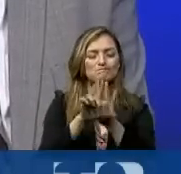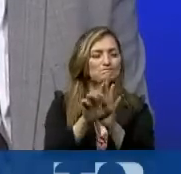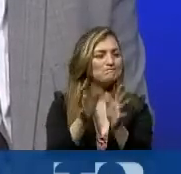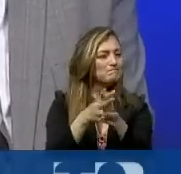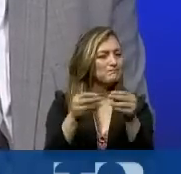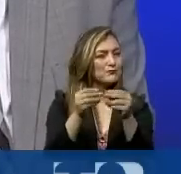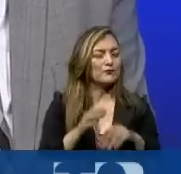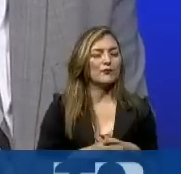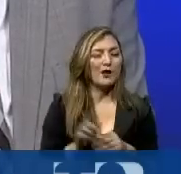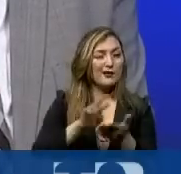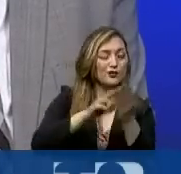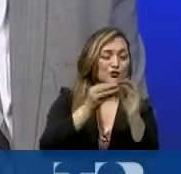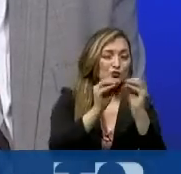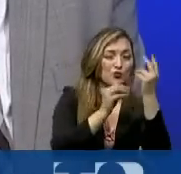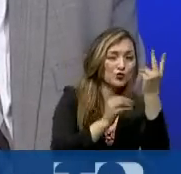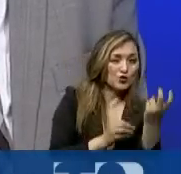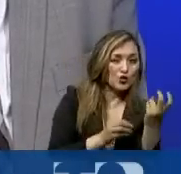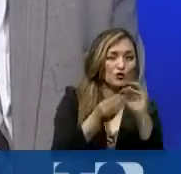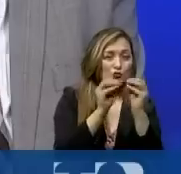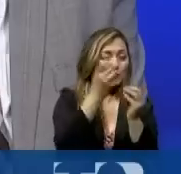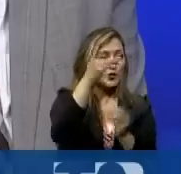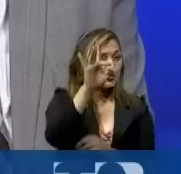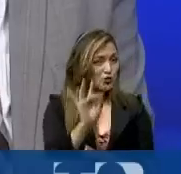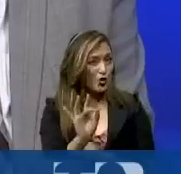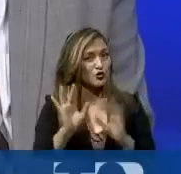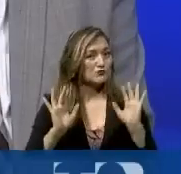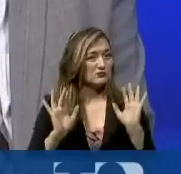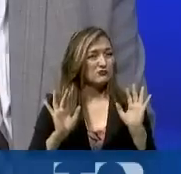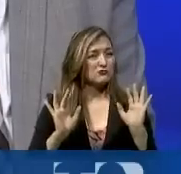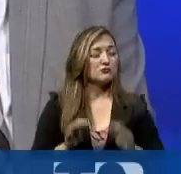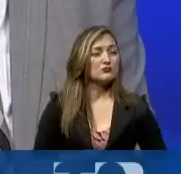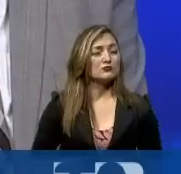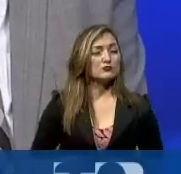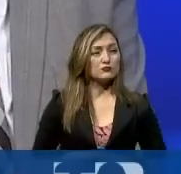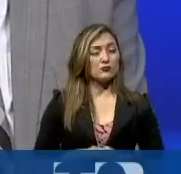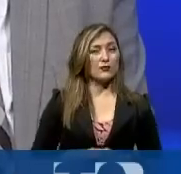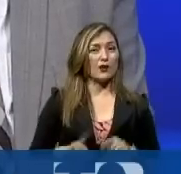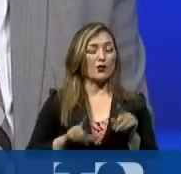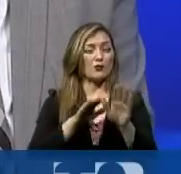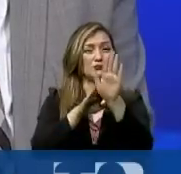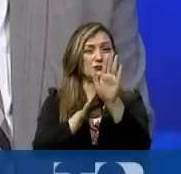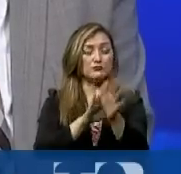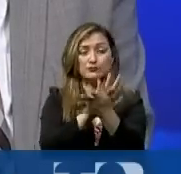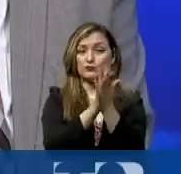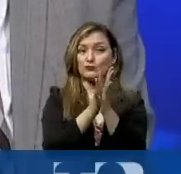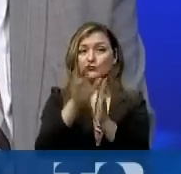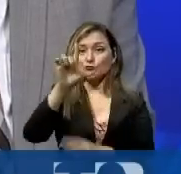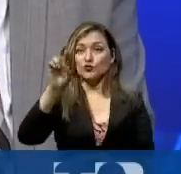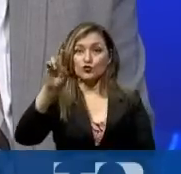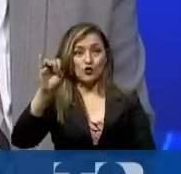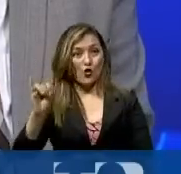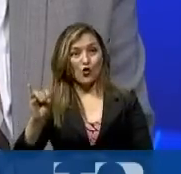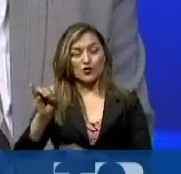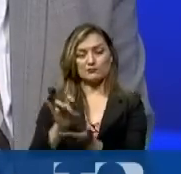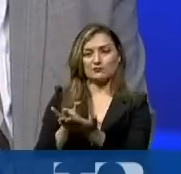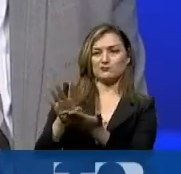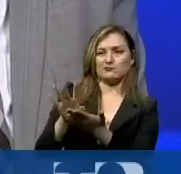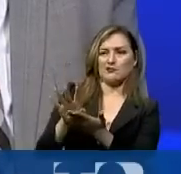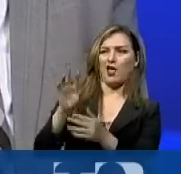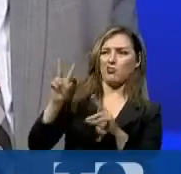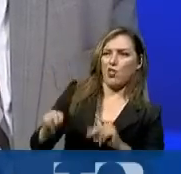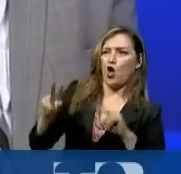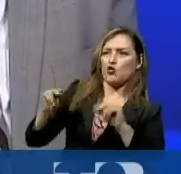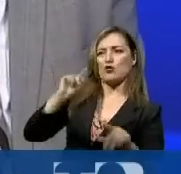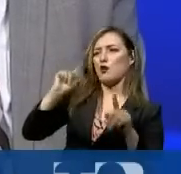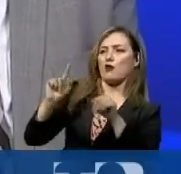Izquierda Democrática, con Pachakutik, y me refiero a aquellos que no le dieron el respaldo a que Guadalupe Llori sea destituida. ¿Ha mantenido ya